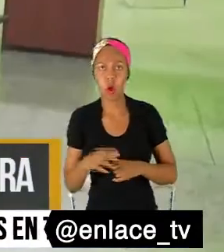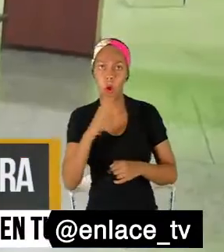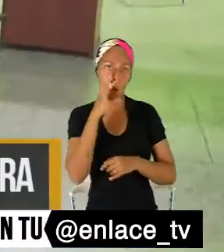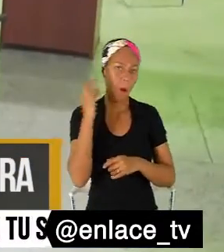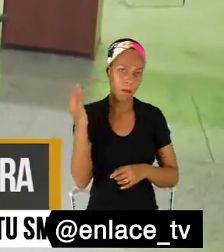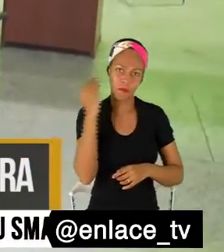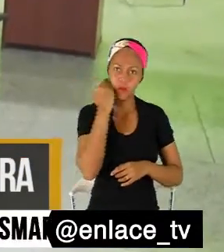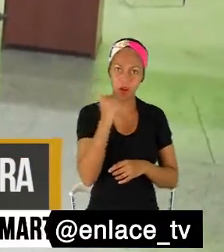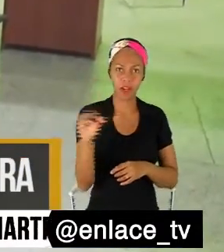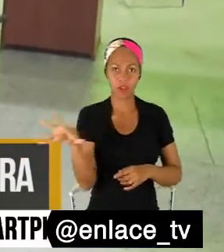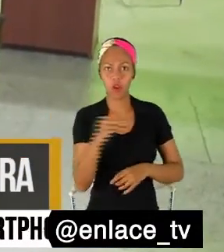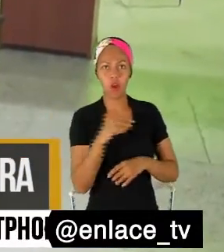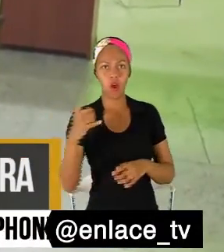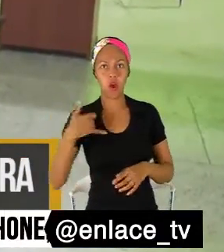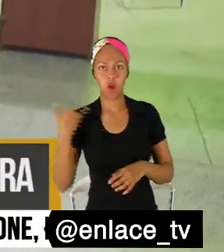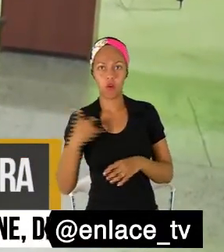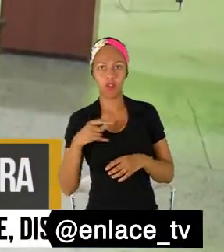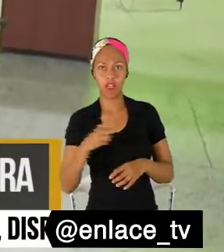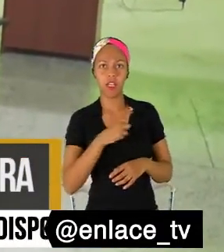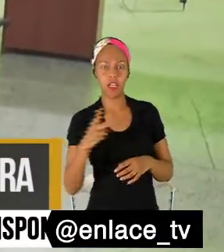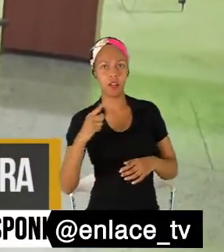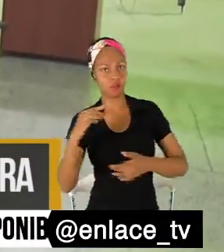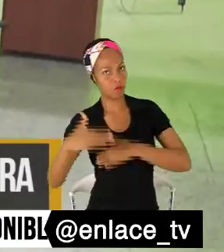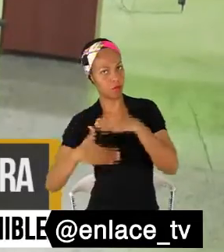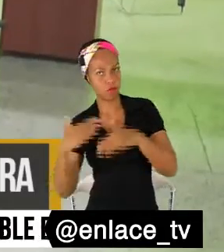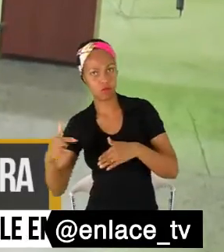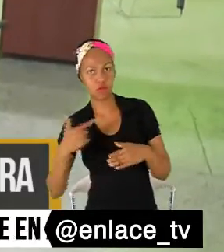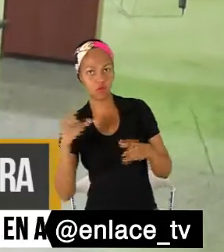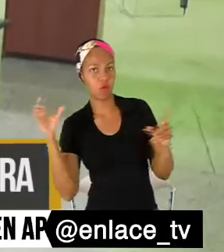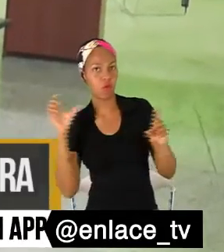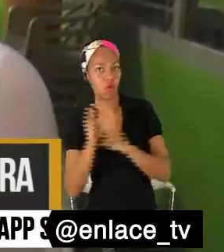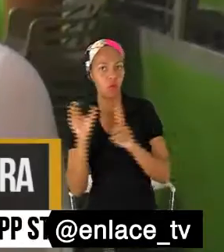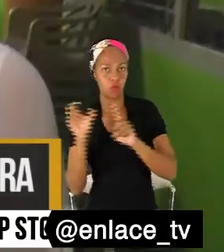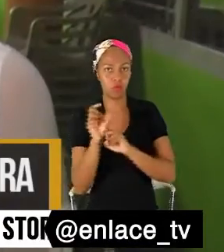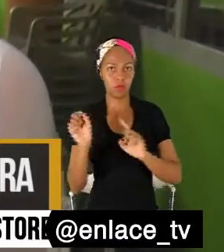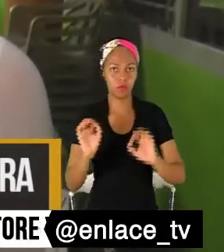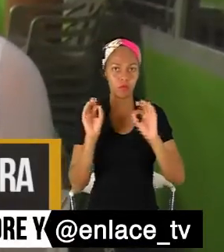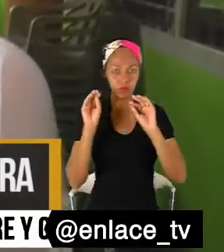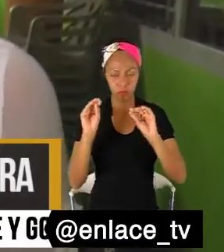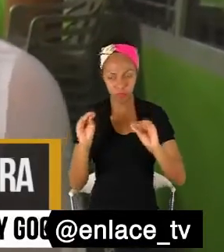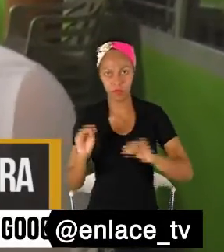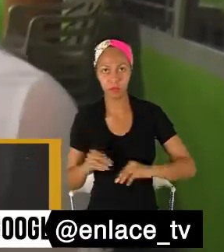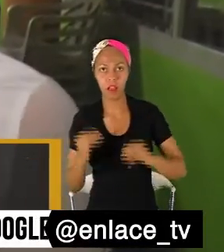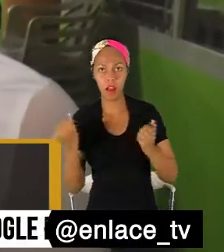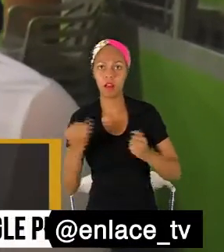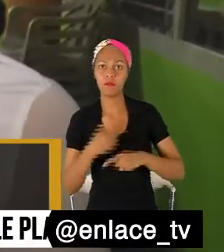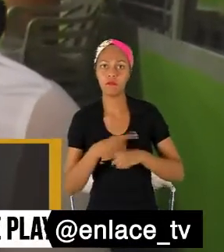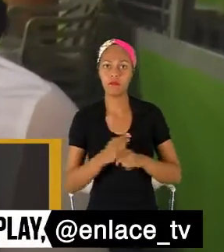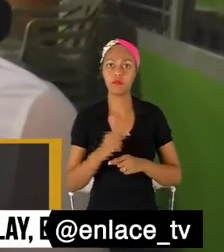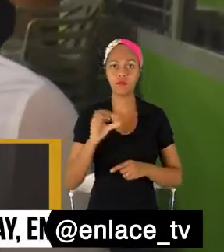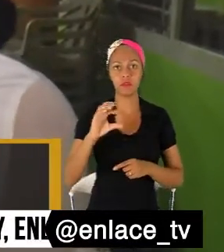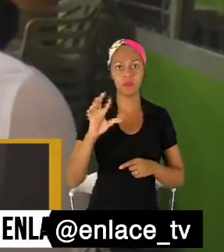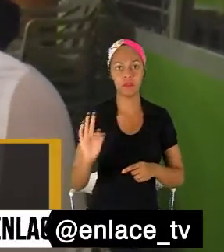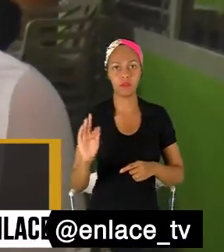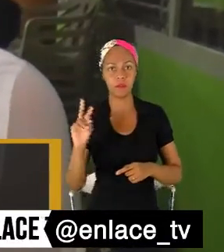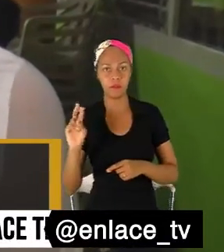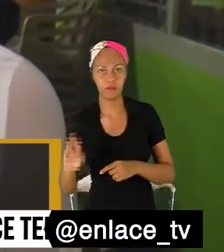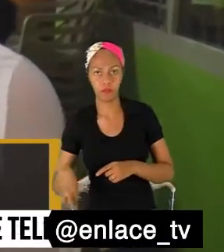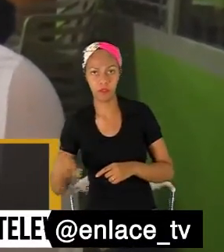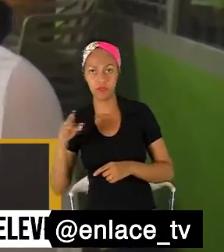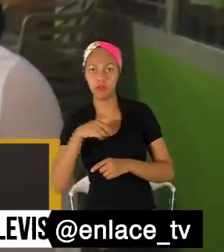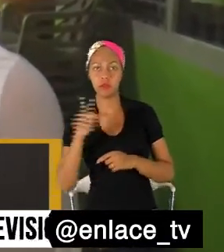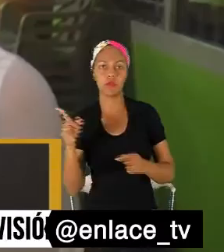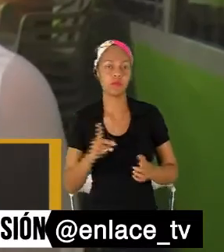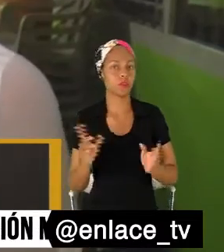mujeres jóvenes, líderes de diferentes procesos de formación cultural en la ciudad. Ya logramos incidir con el CTP, el Consejero Territorial de Planeación